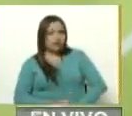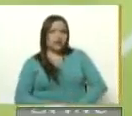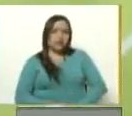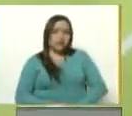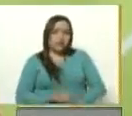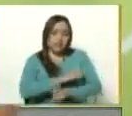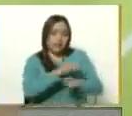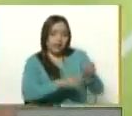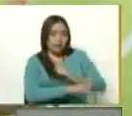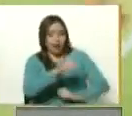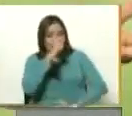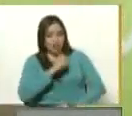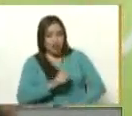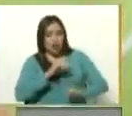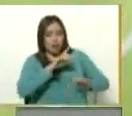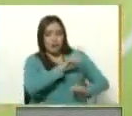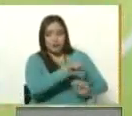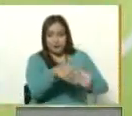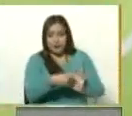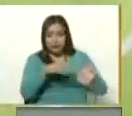reformada fue en el año 95, y eso es para